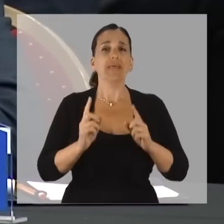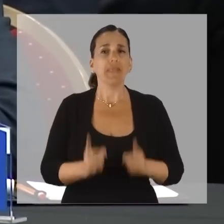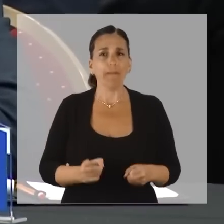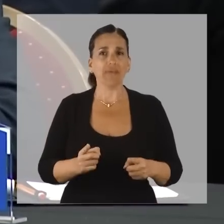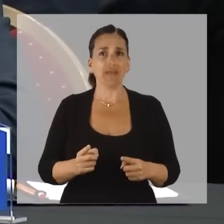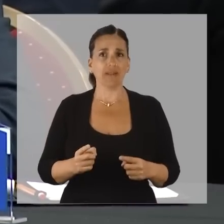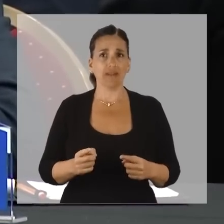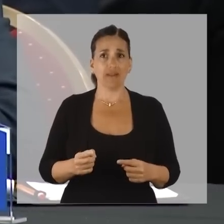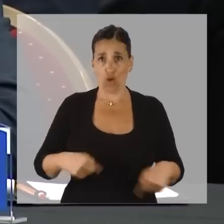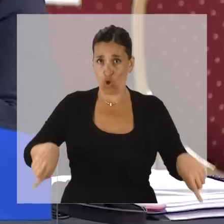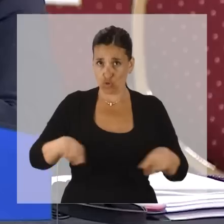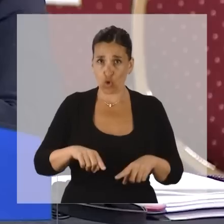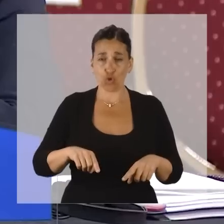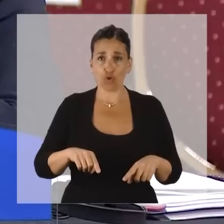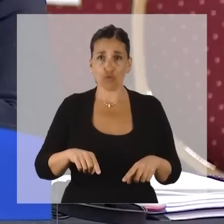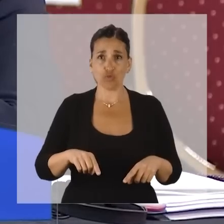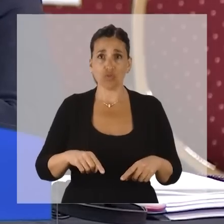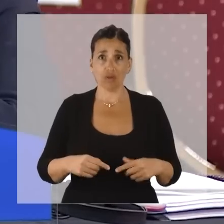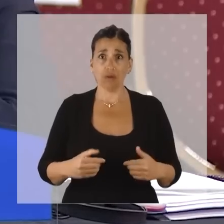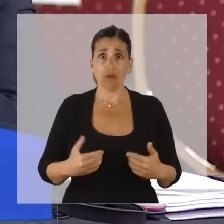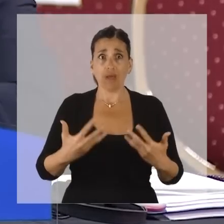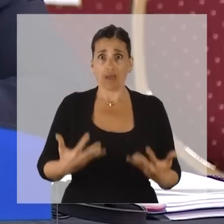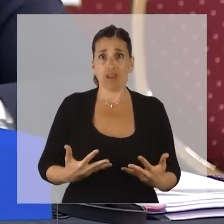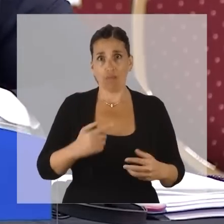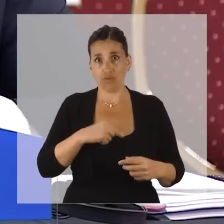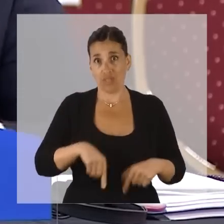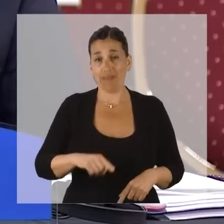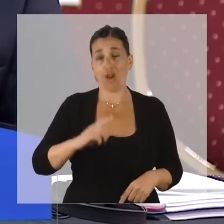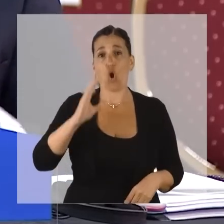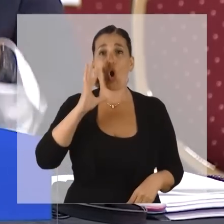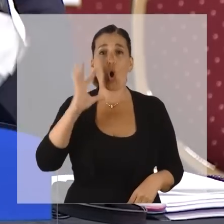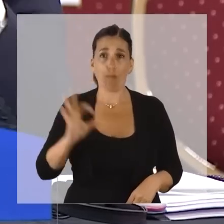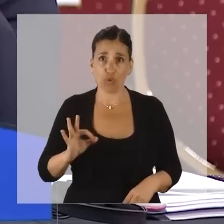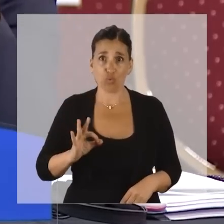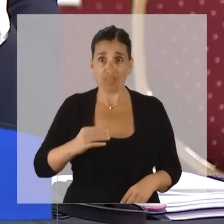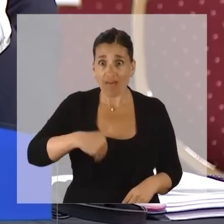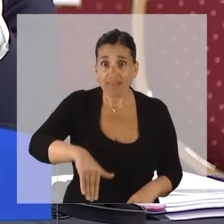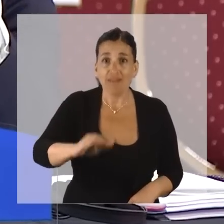venimos entonces a un discurso de oportunidades y de planificación